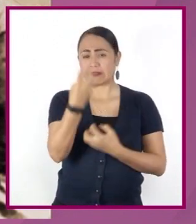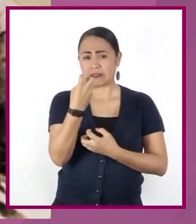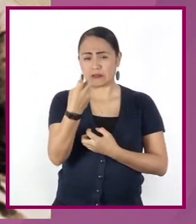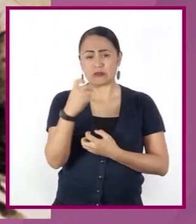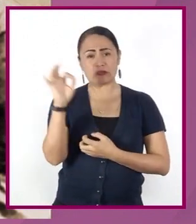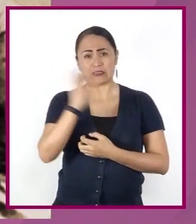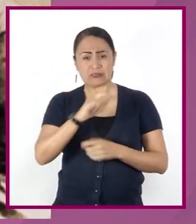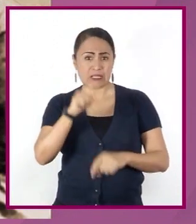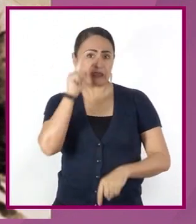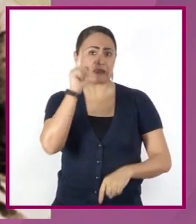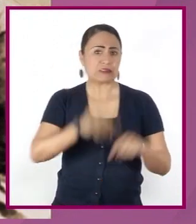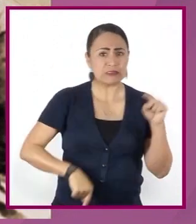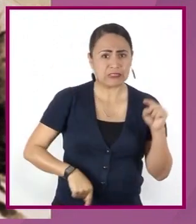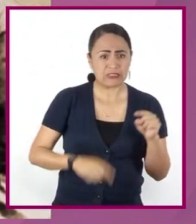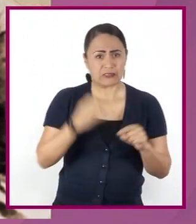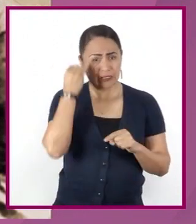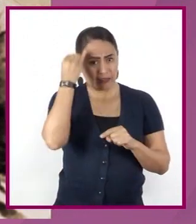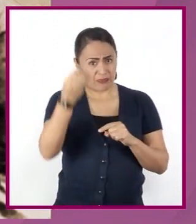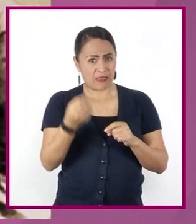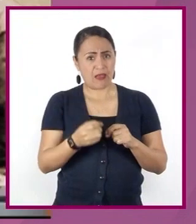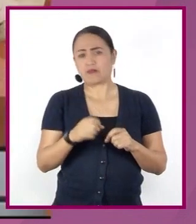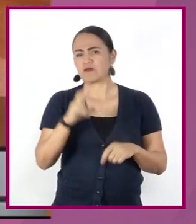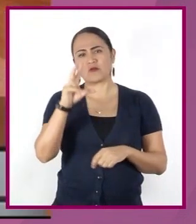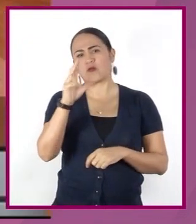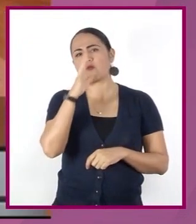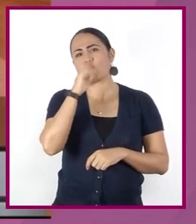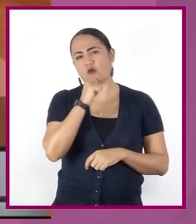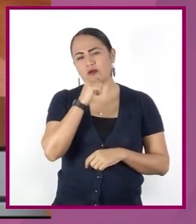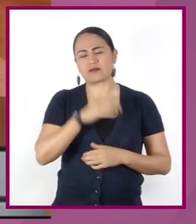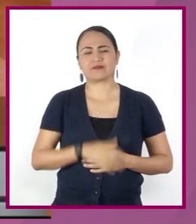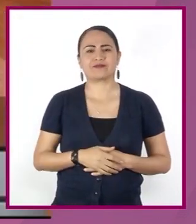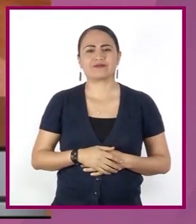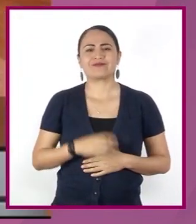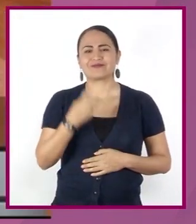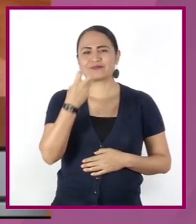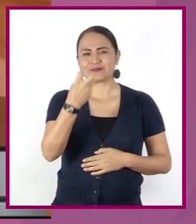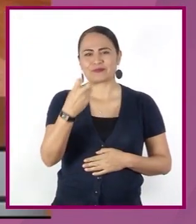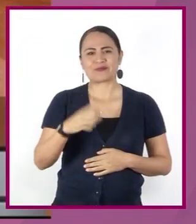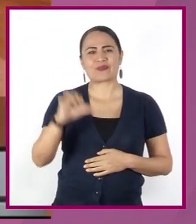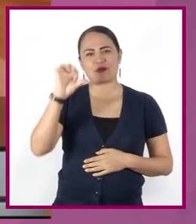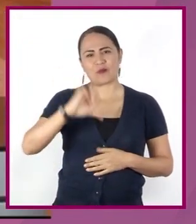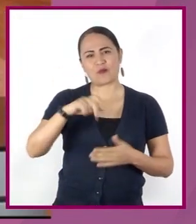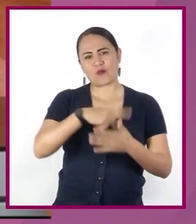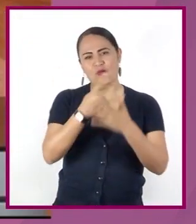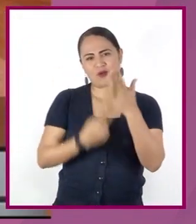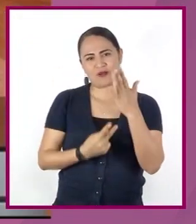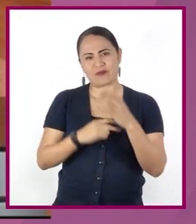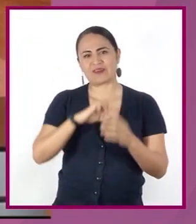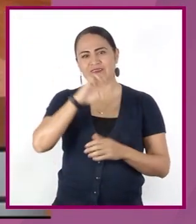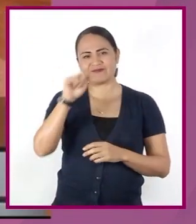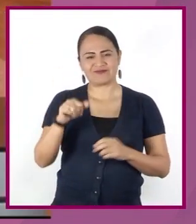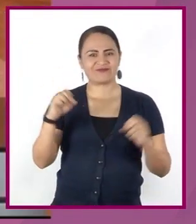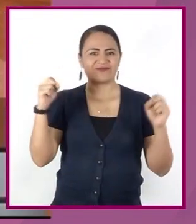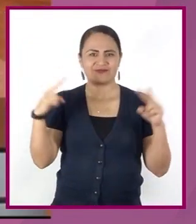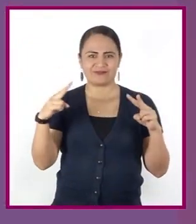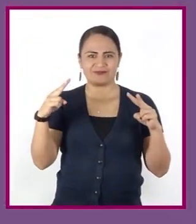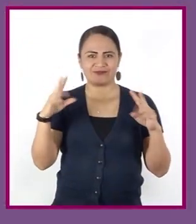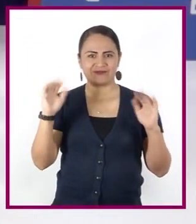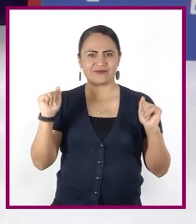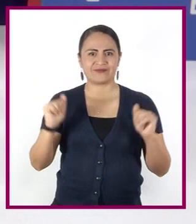pueda quitarse sin quitar la idea misma. Este fue su programa Cocina de Autor. ¡Hasta la